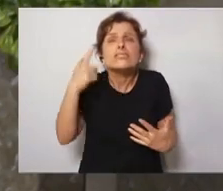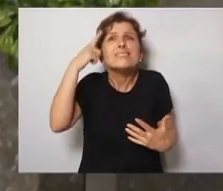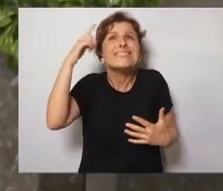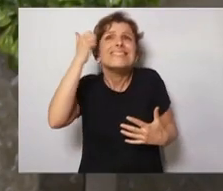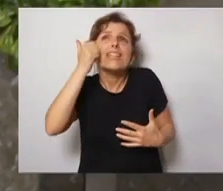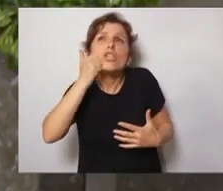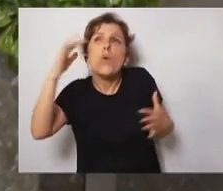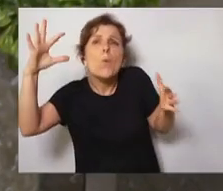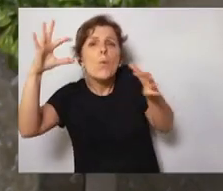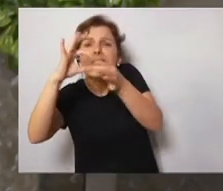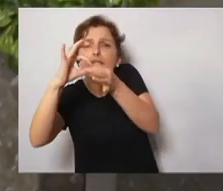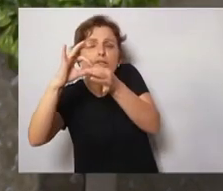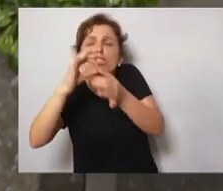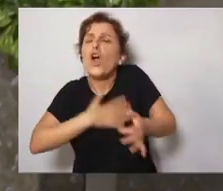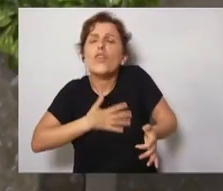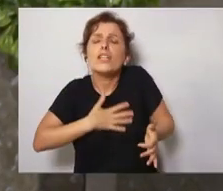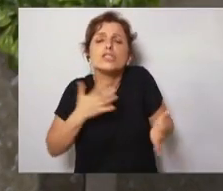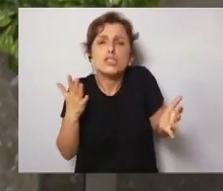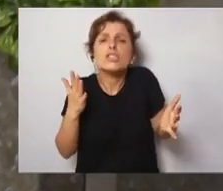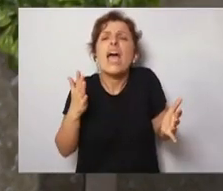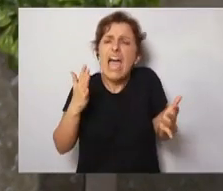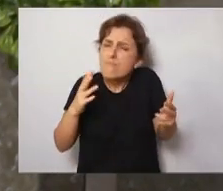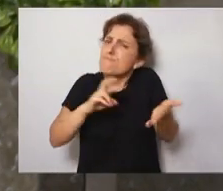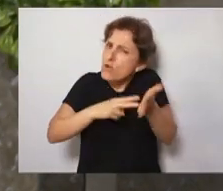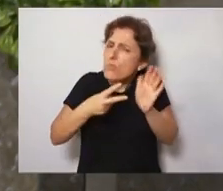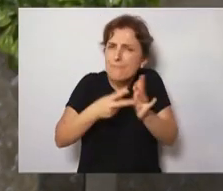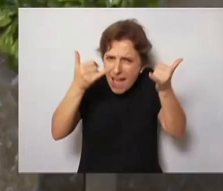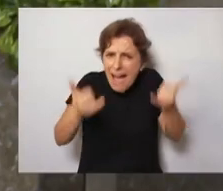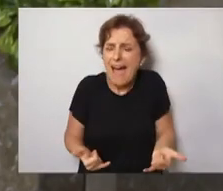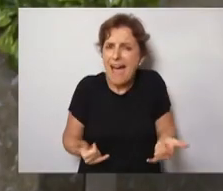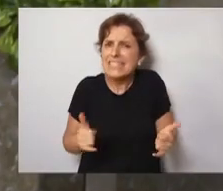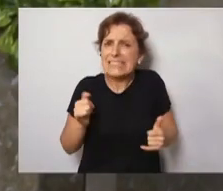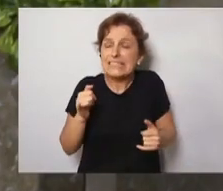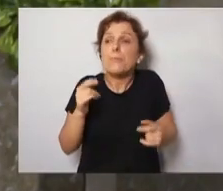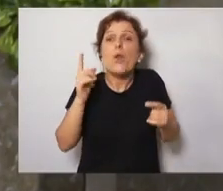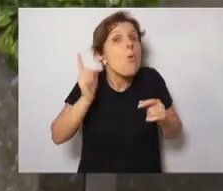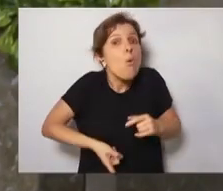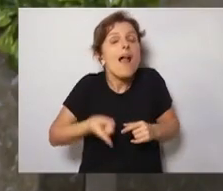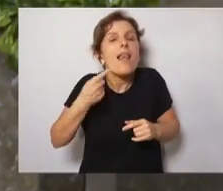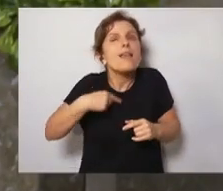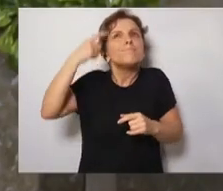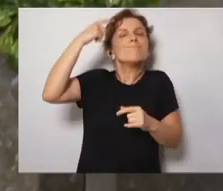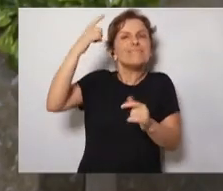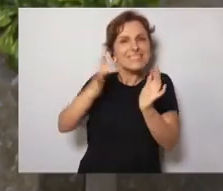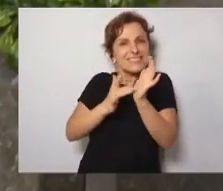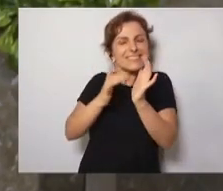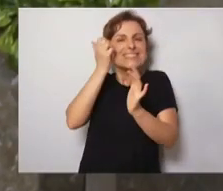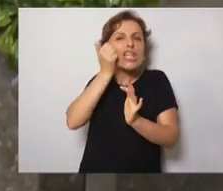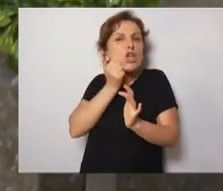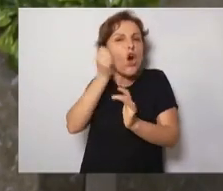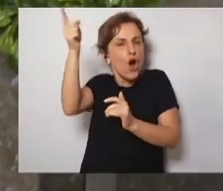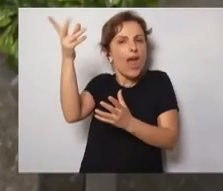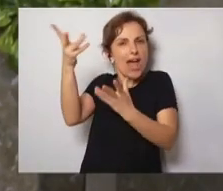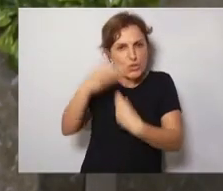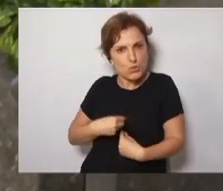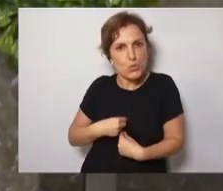estamos en él estamos en buenas manos que la alegría en el señor sea la fortaleza para todos ustedes